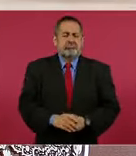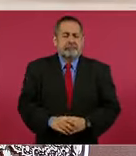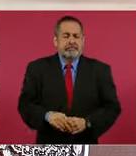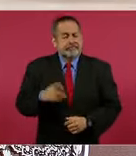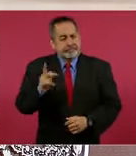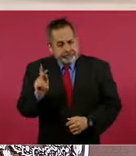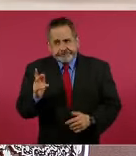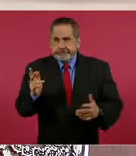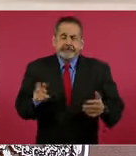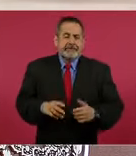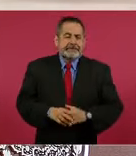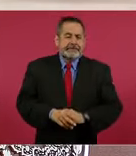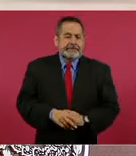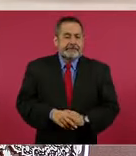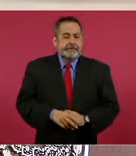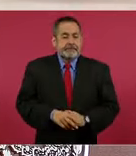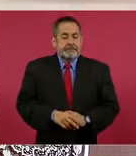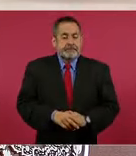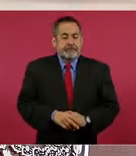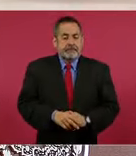Pero